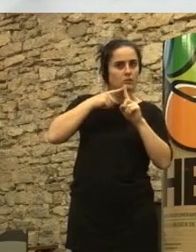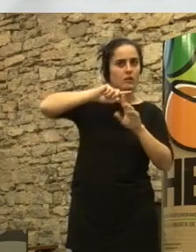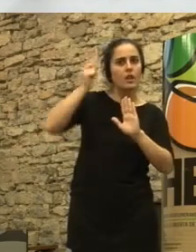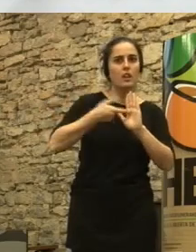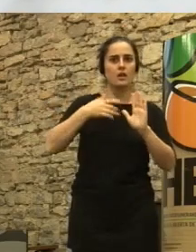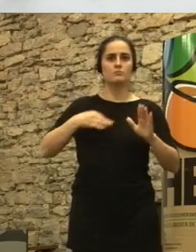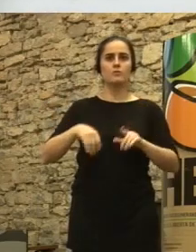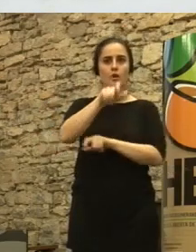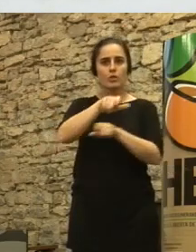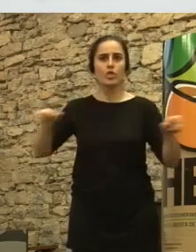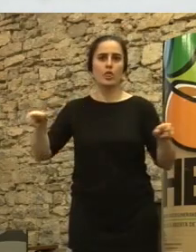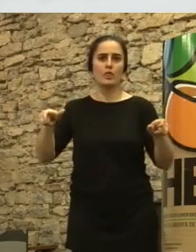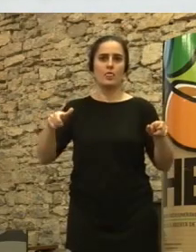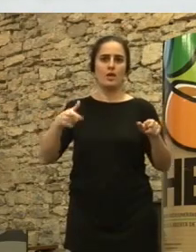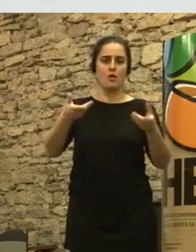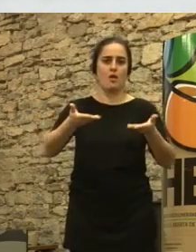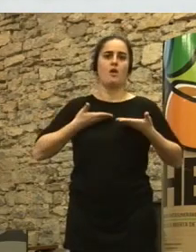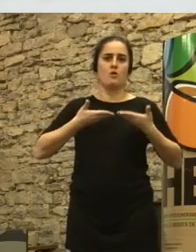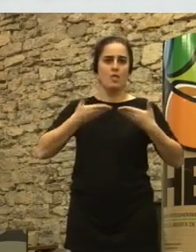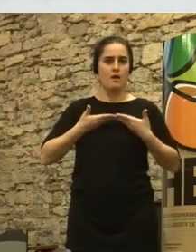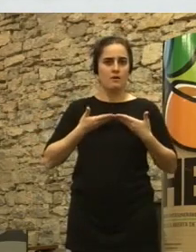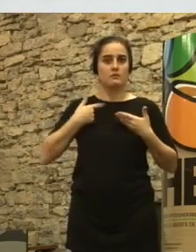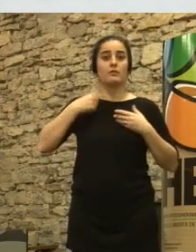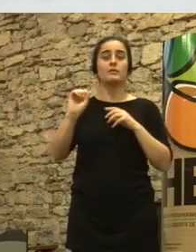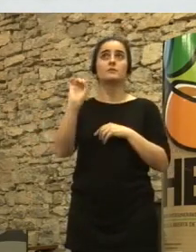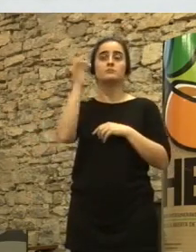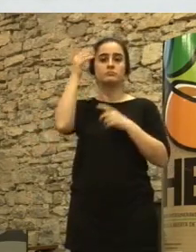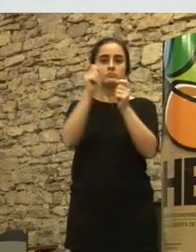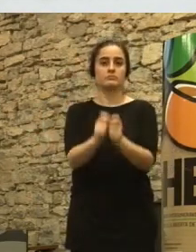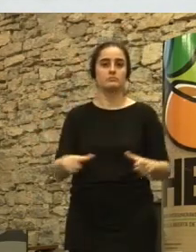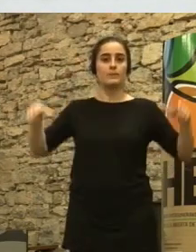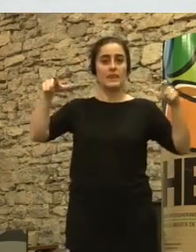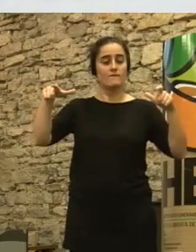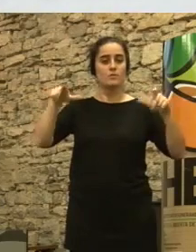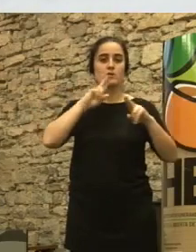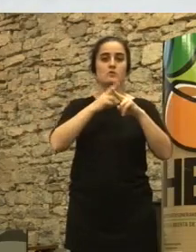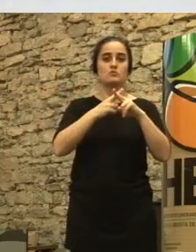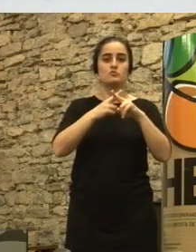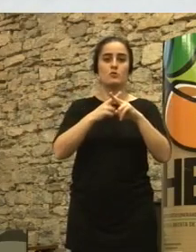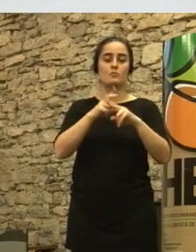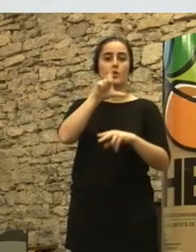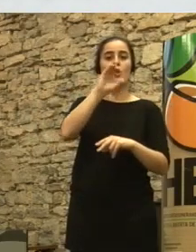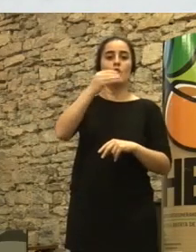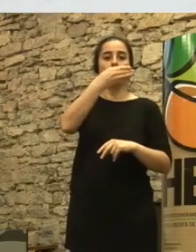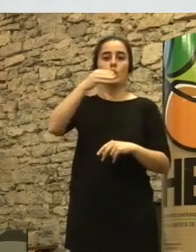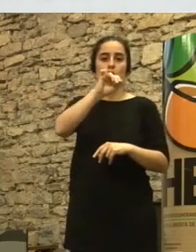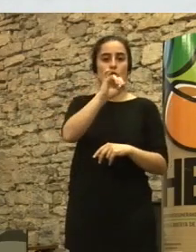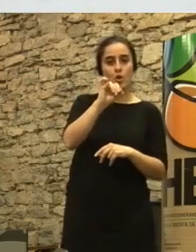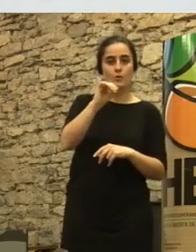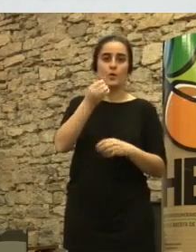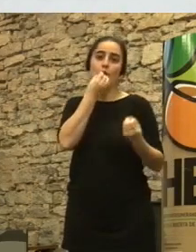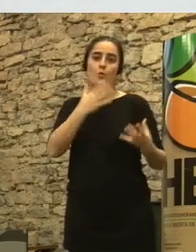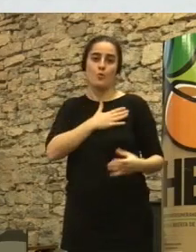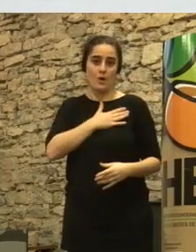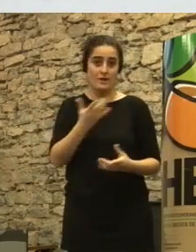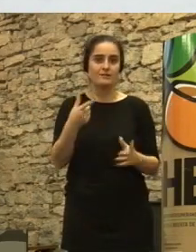favor del ciudadano? Y se inventa una plataforma que se llama The Good Lobby, Lobby Bueno, donde ofrece a